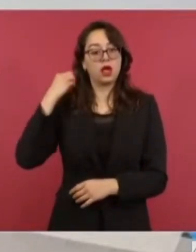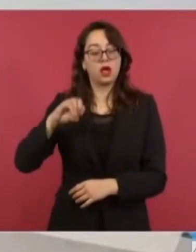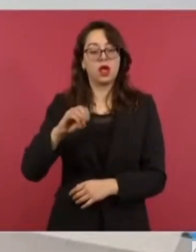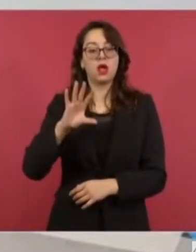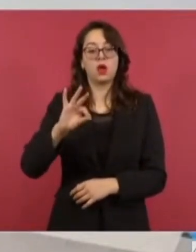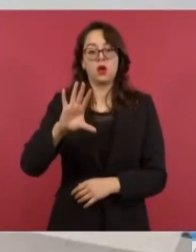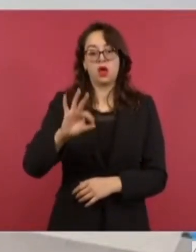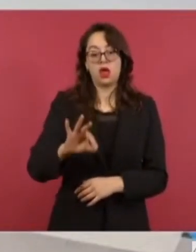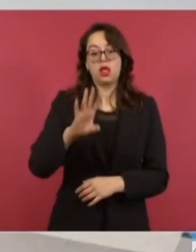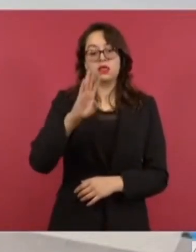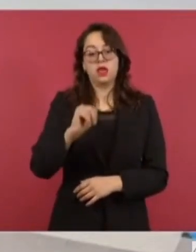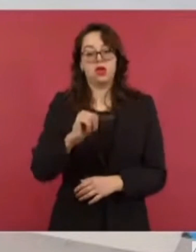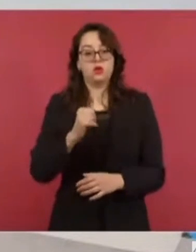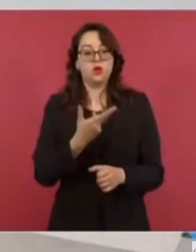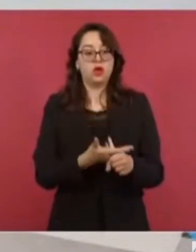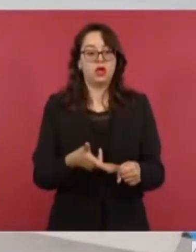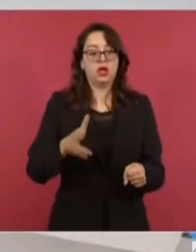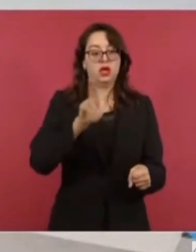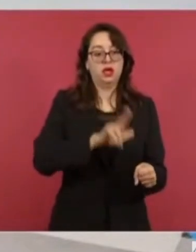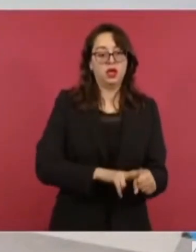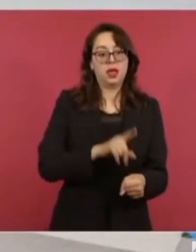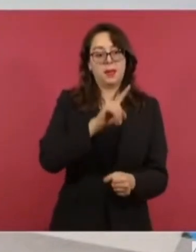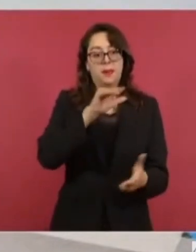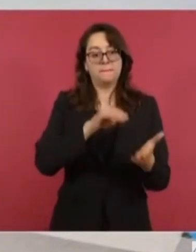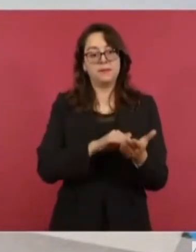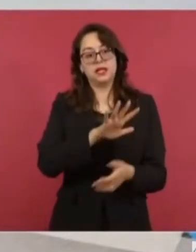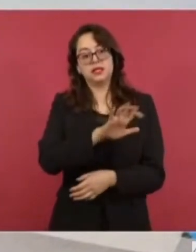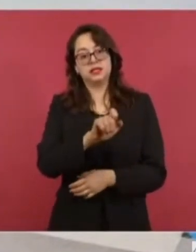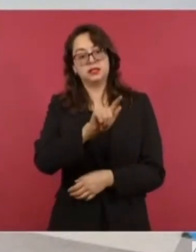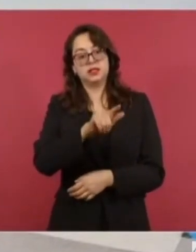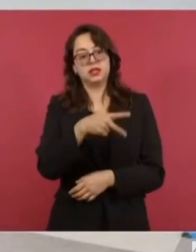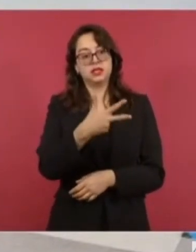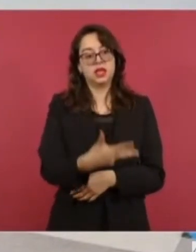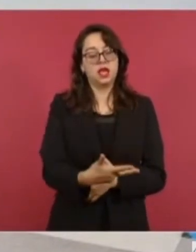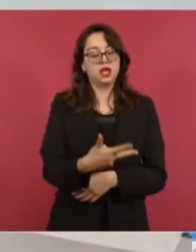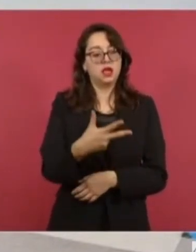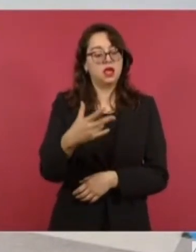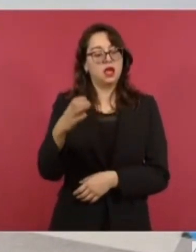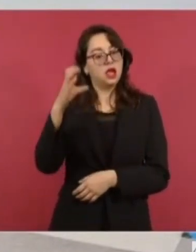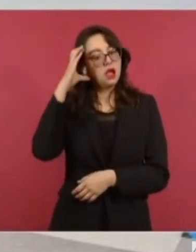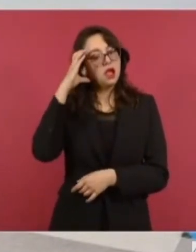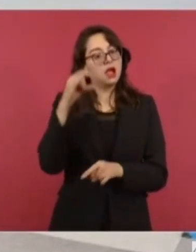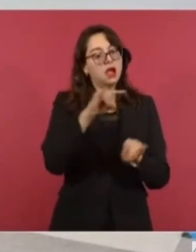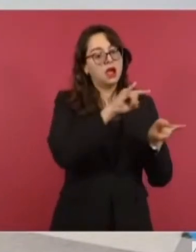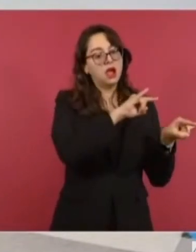con 49 hospitales, una capacidad hospitalaria de 1,578 camas y